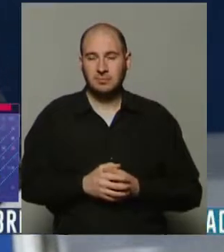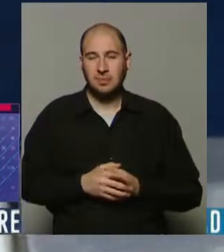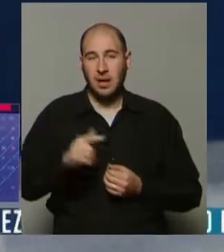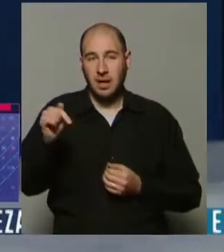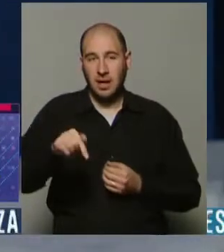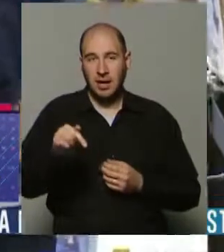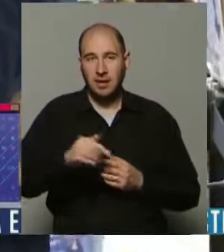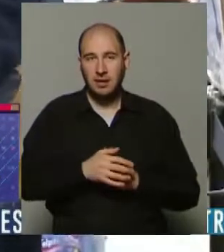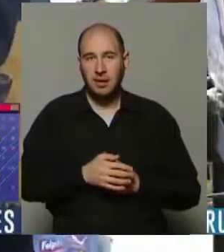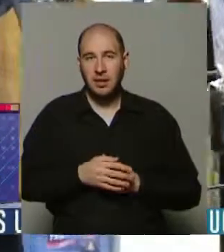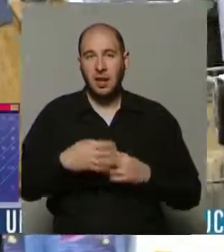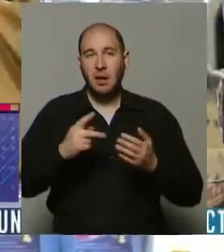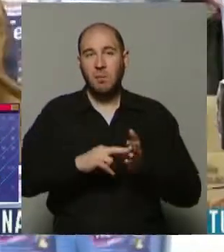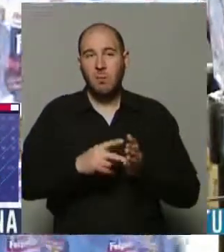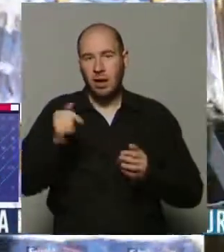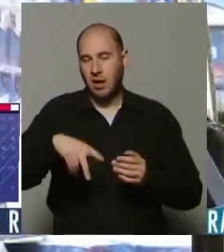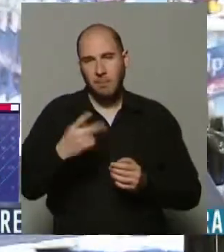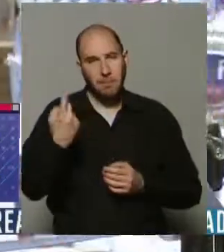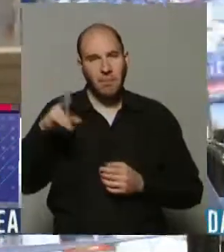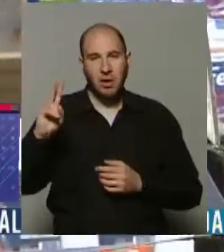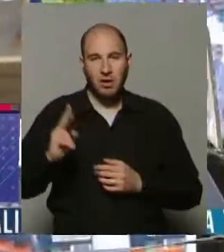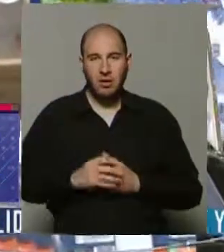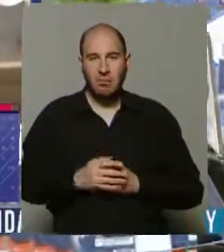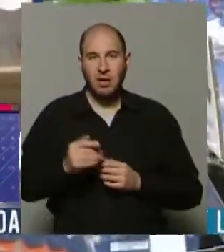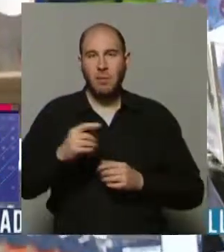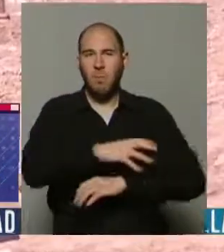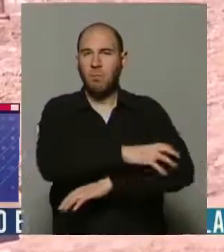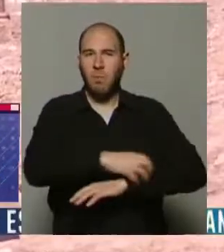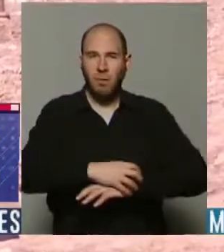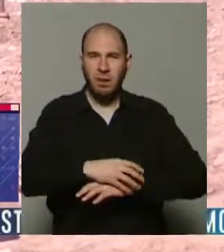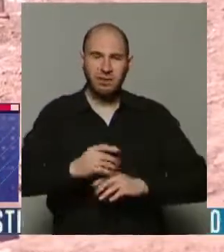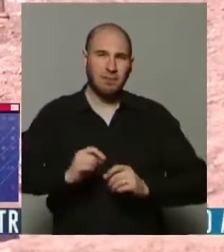este sentido, la situación se hace mucho más compleja y quizás el nivel de pobreza sería mucho más elevado.